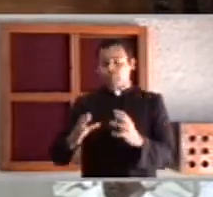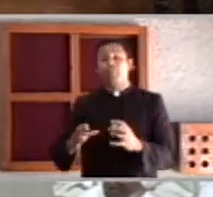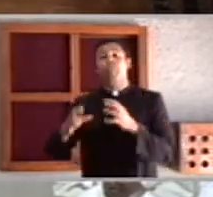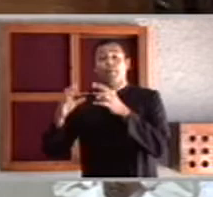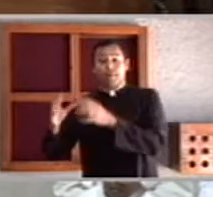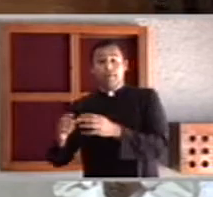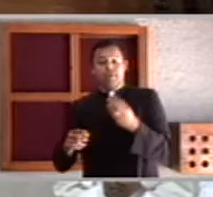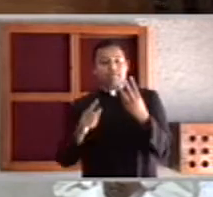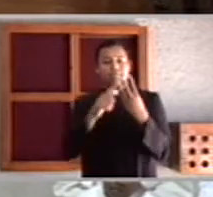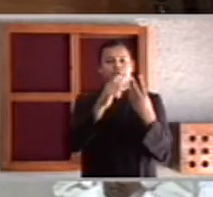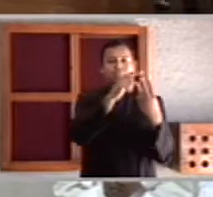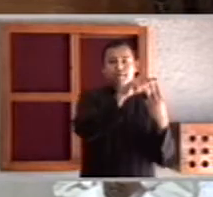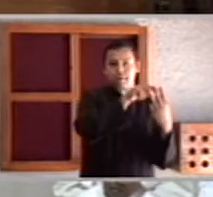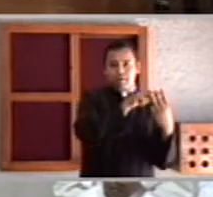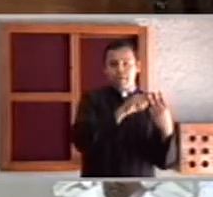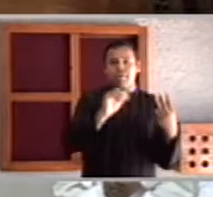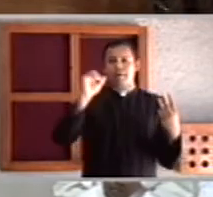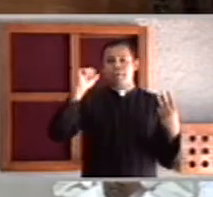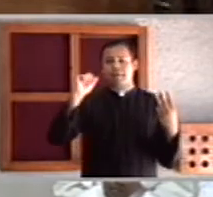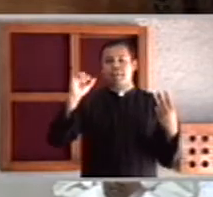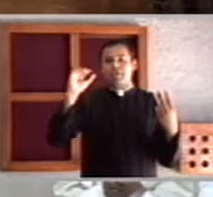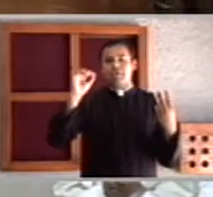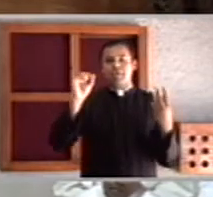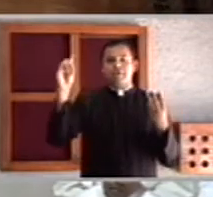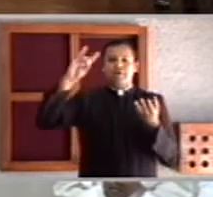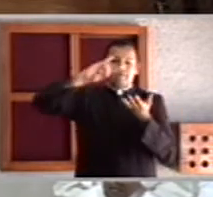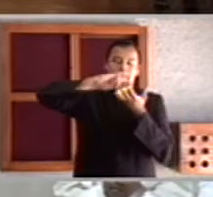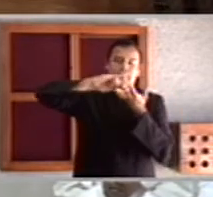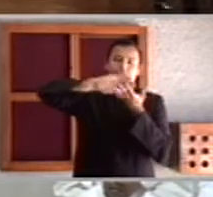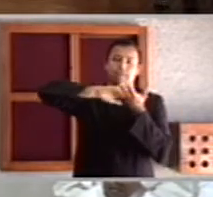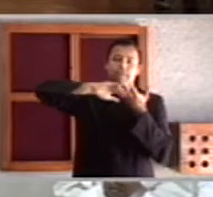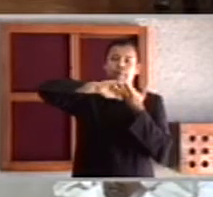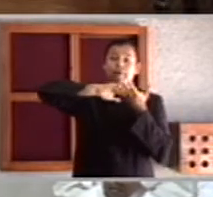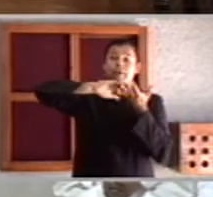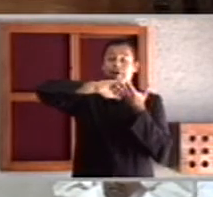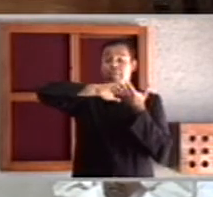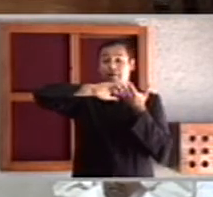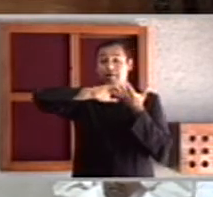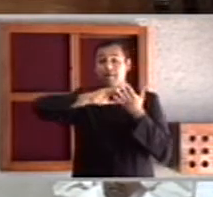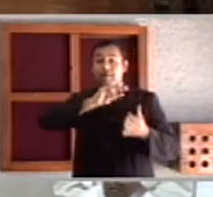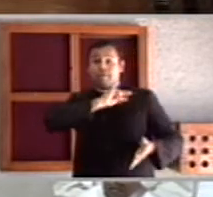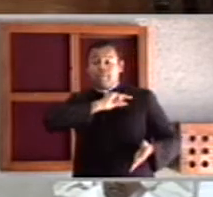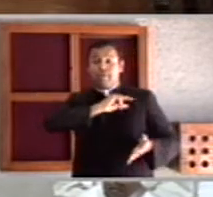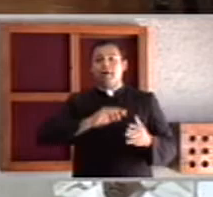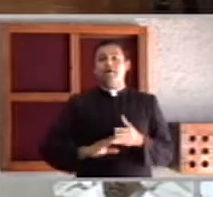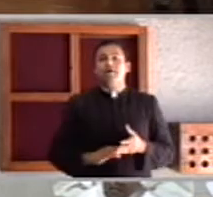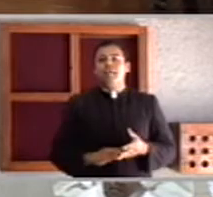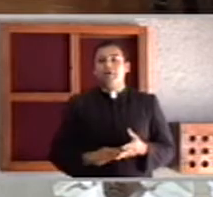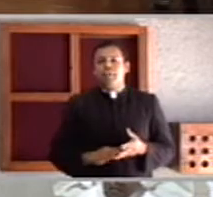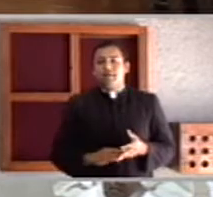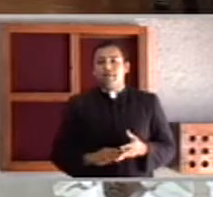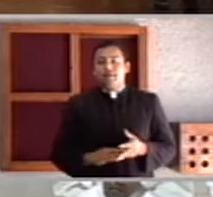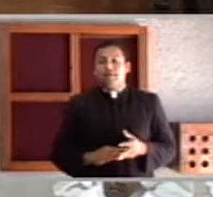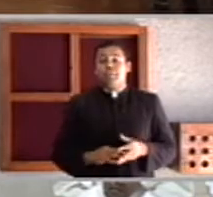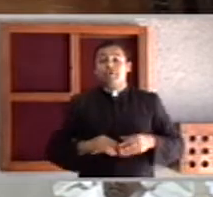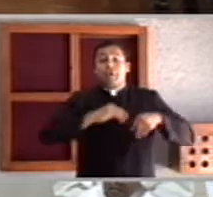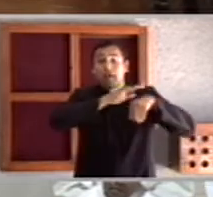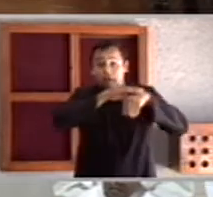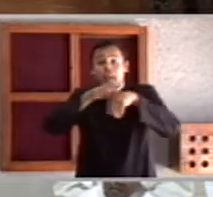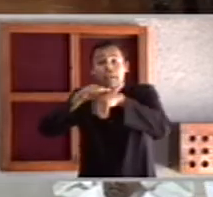hermanos sacerdotes, nuestra vocación y nuestra misión. El